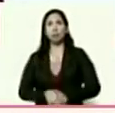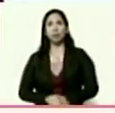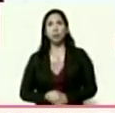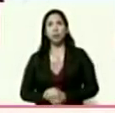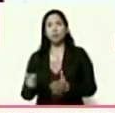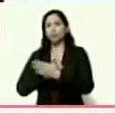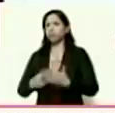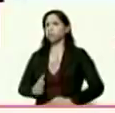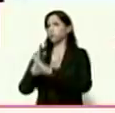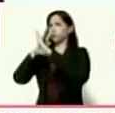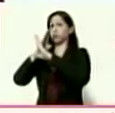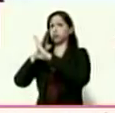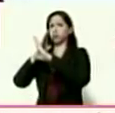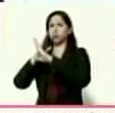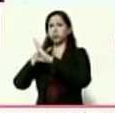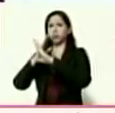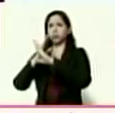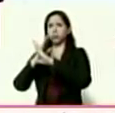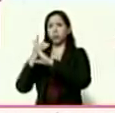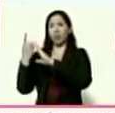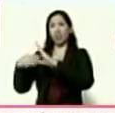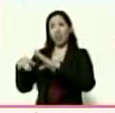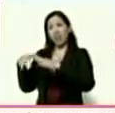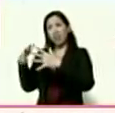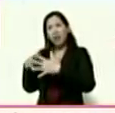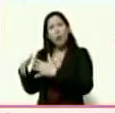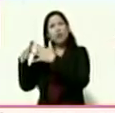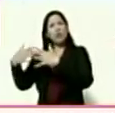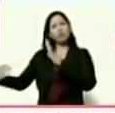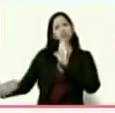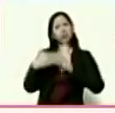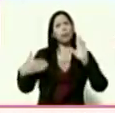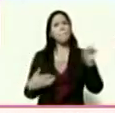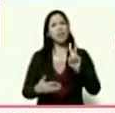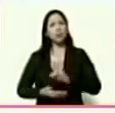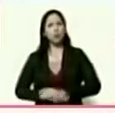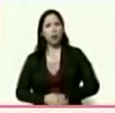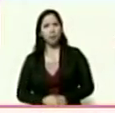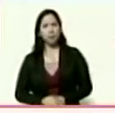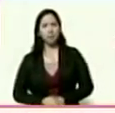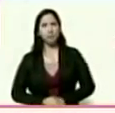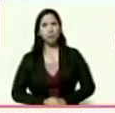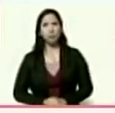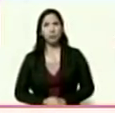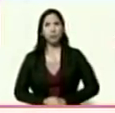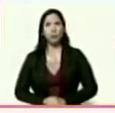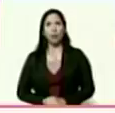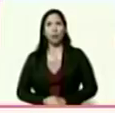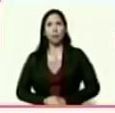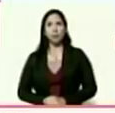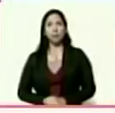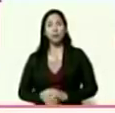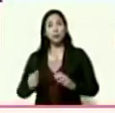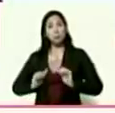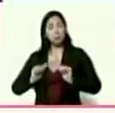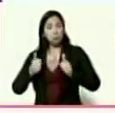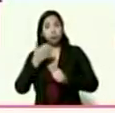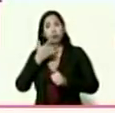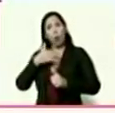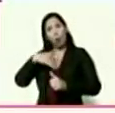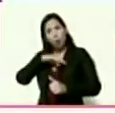bloqueo que tiene Estados Unidos contra Venezuela, y comenzamos la